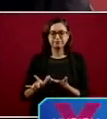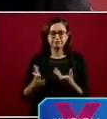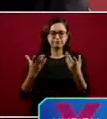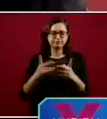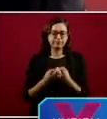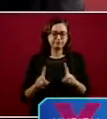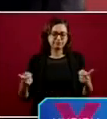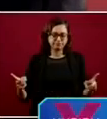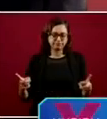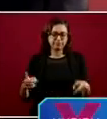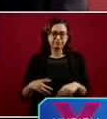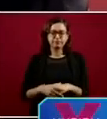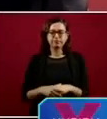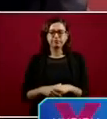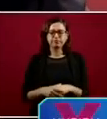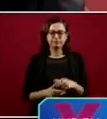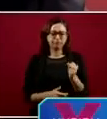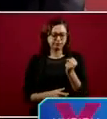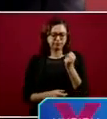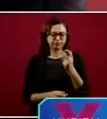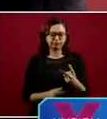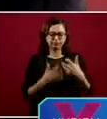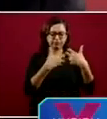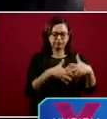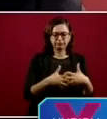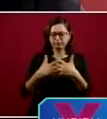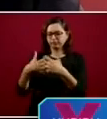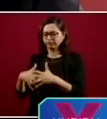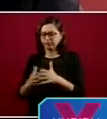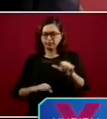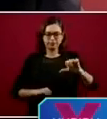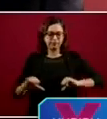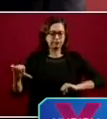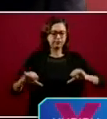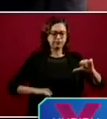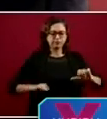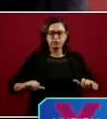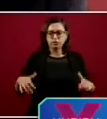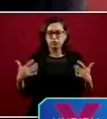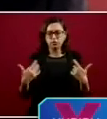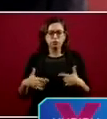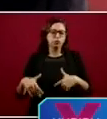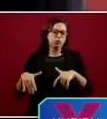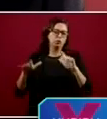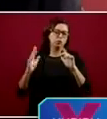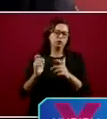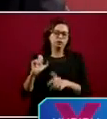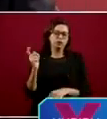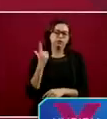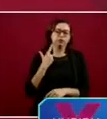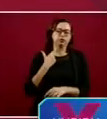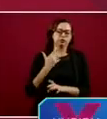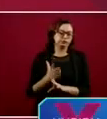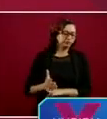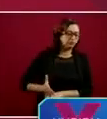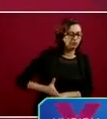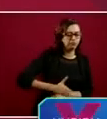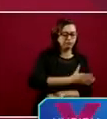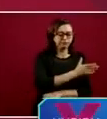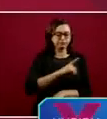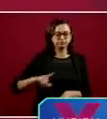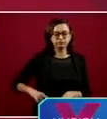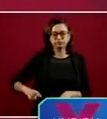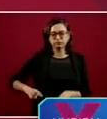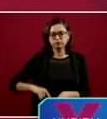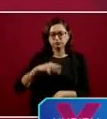lo que debería estar a debate también es el mecanismo de designación de ministros, que en efecto ha sido muy cuestionado desde siempre,